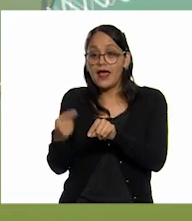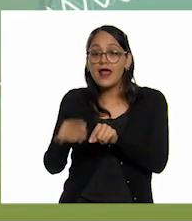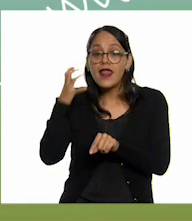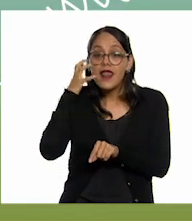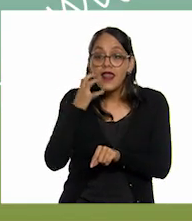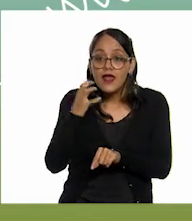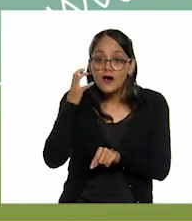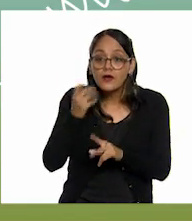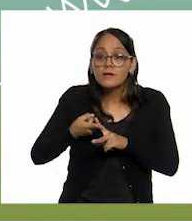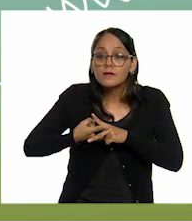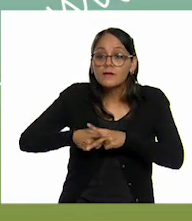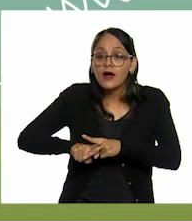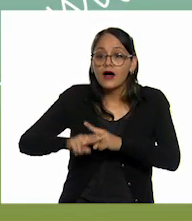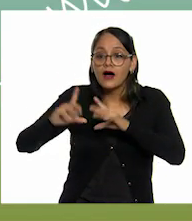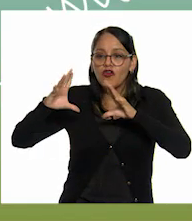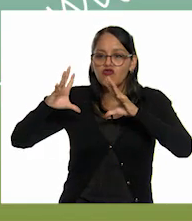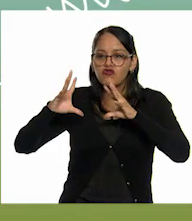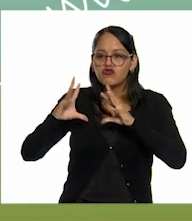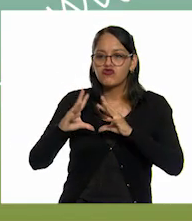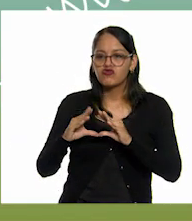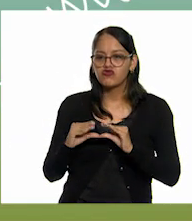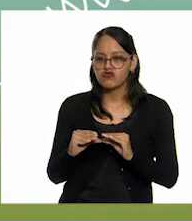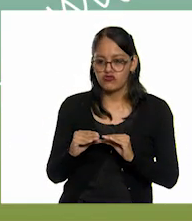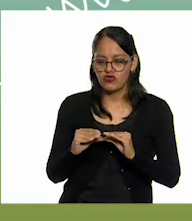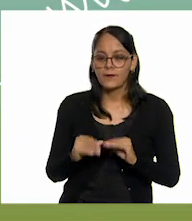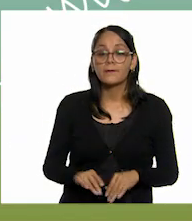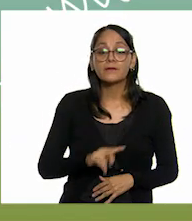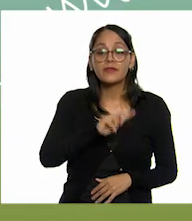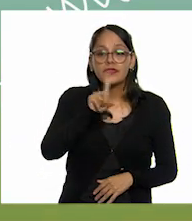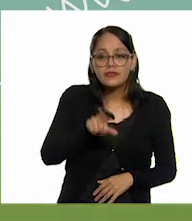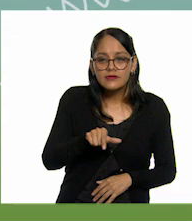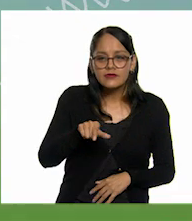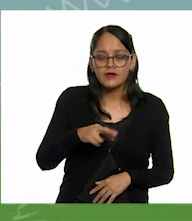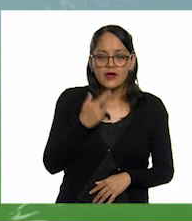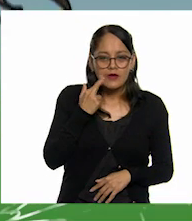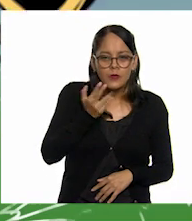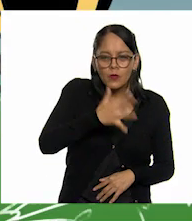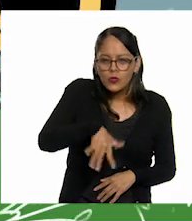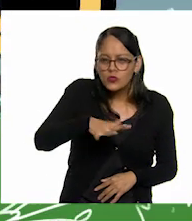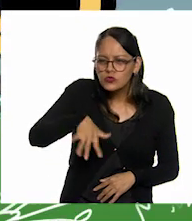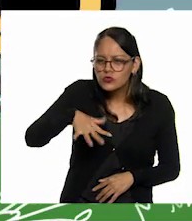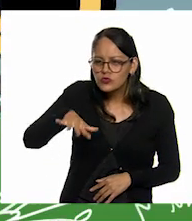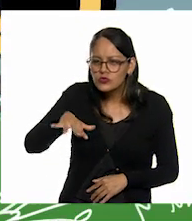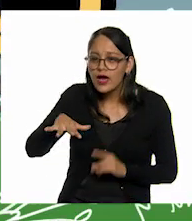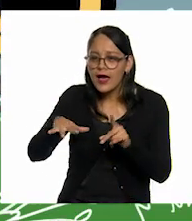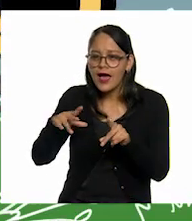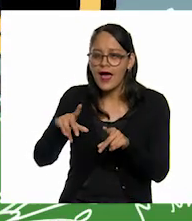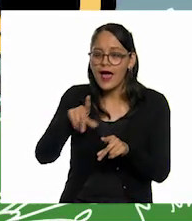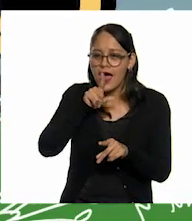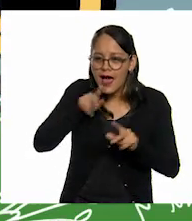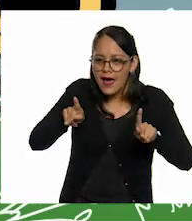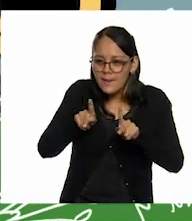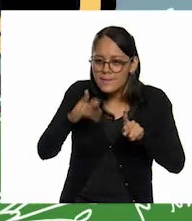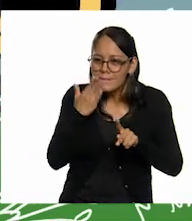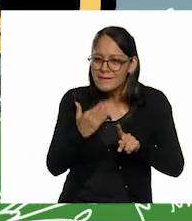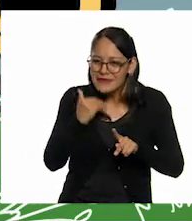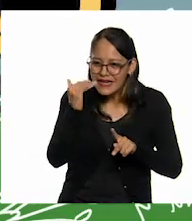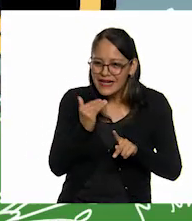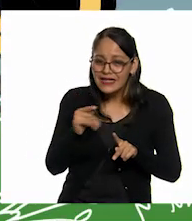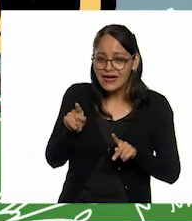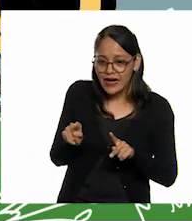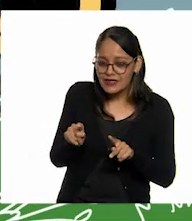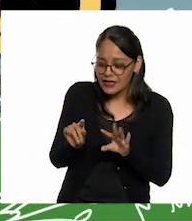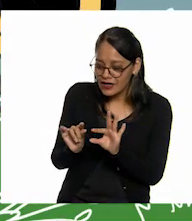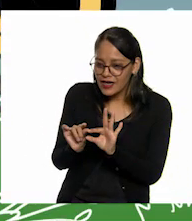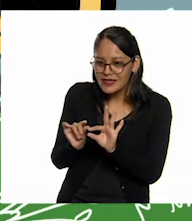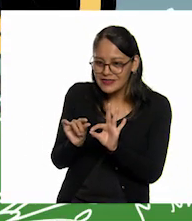león empezó a desinflarse. Luego buscó la pata de la abeja y también encontró la